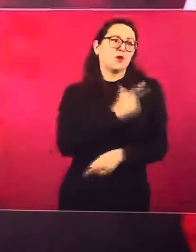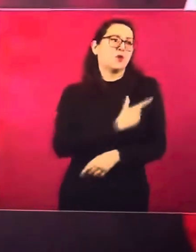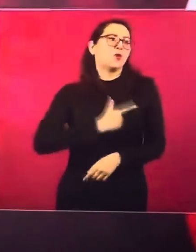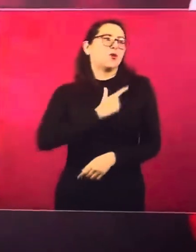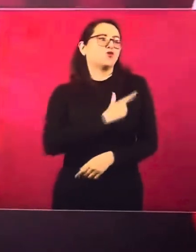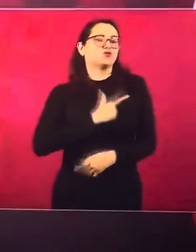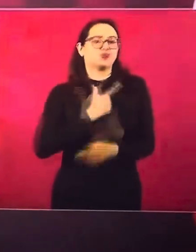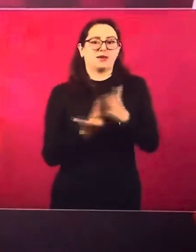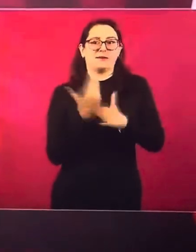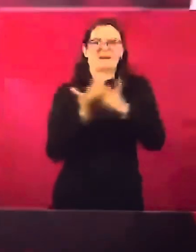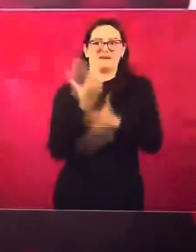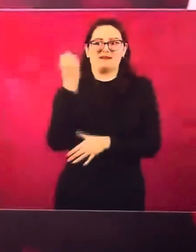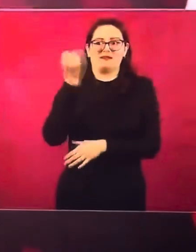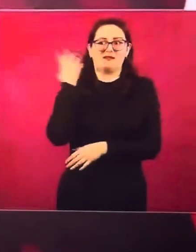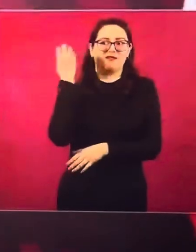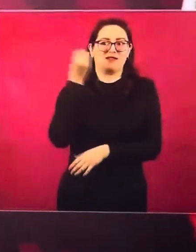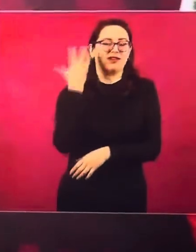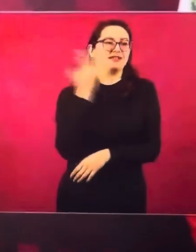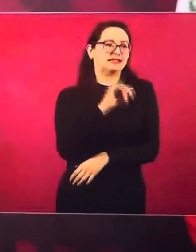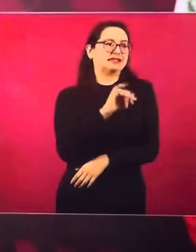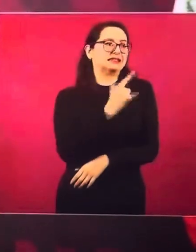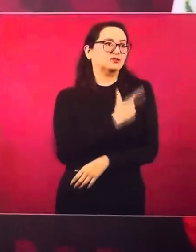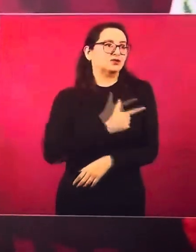no se dan a conocer.